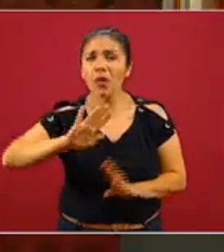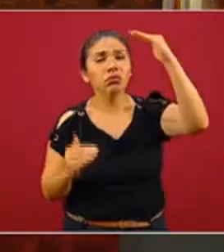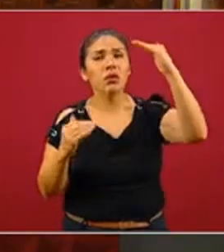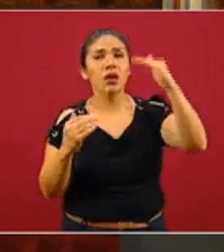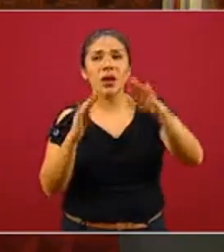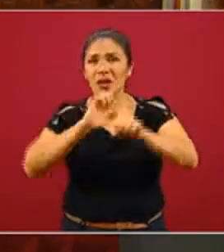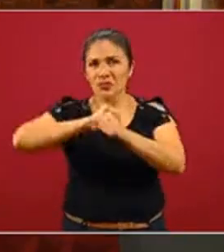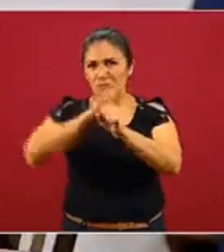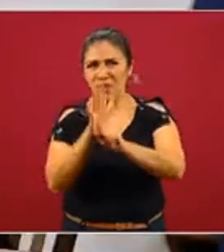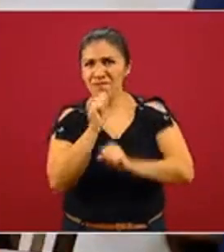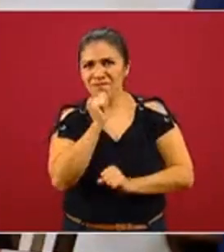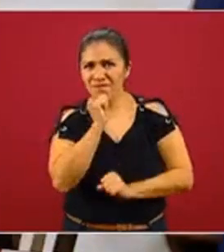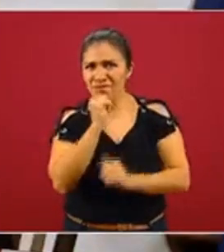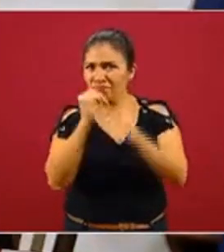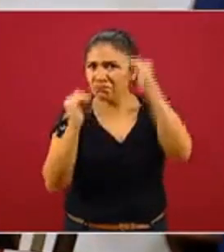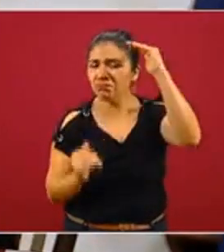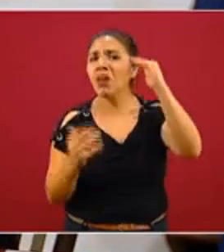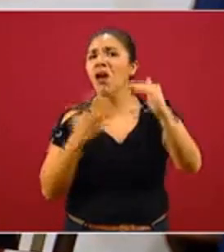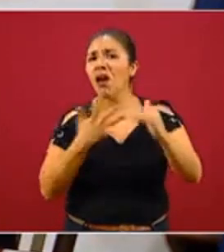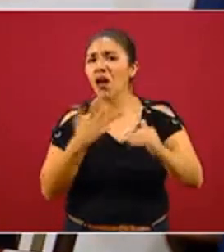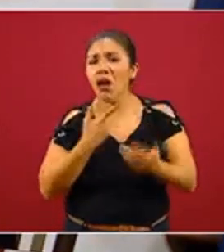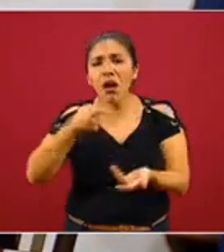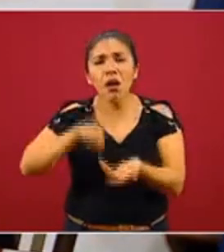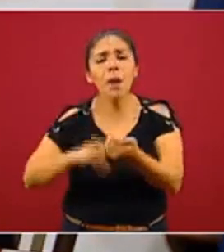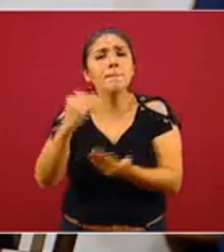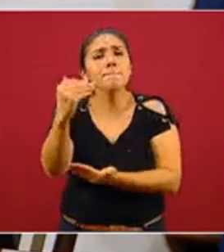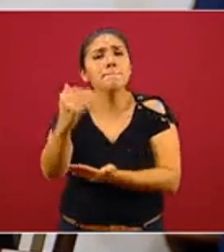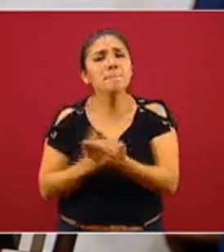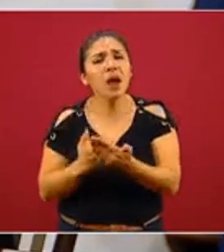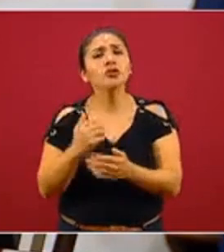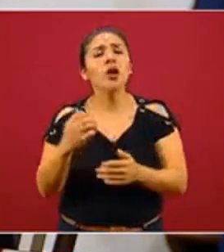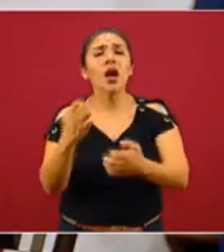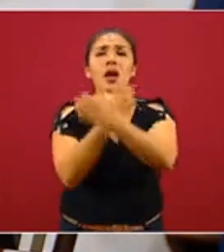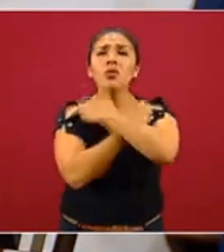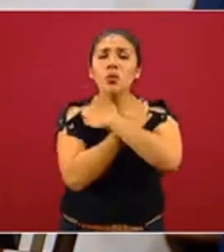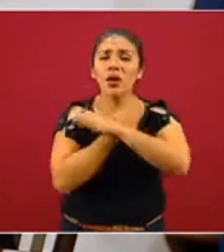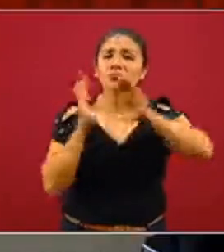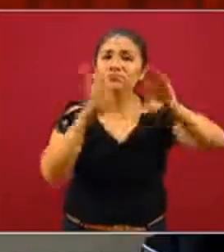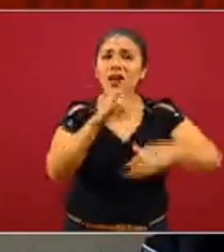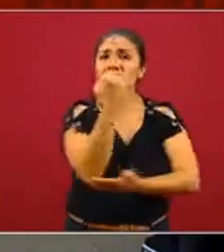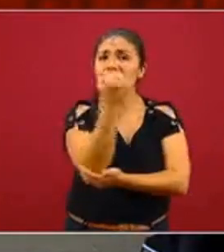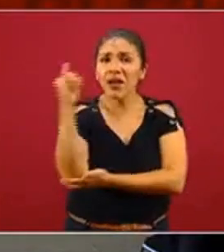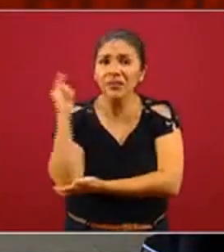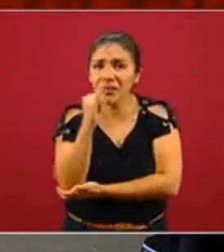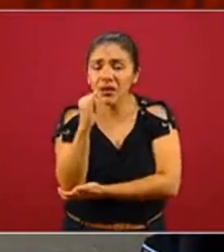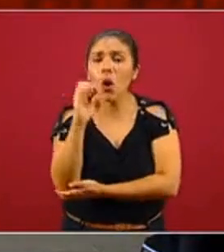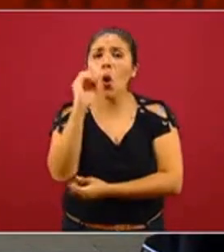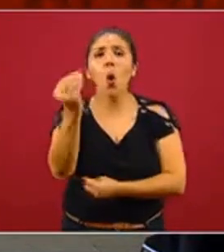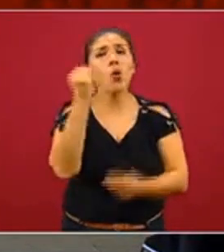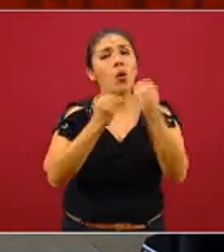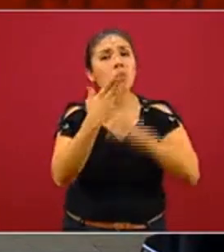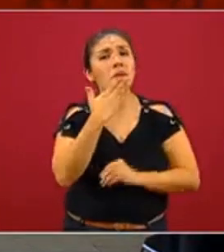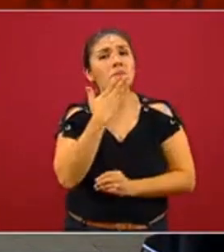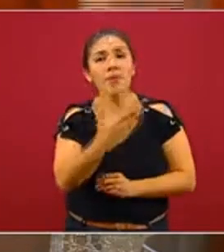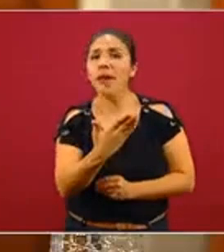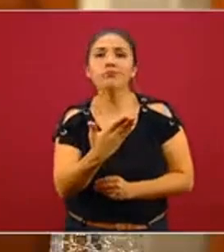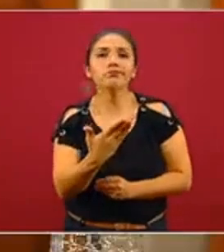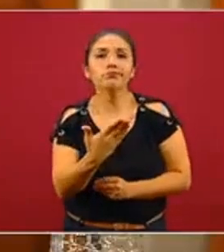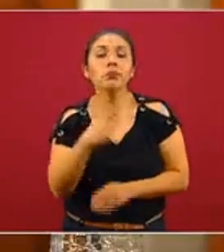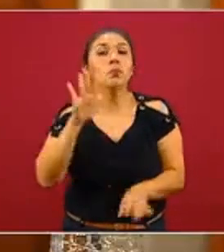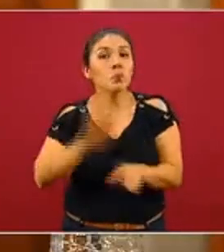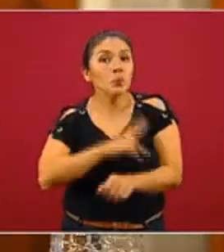pares en hogares más ricos y tienen menos acceso a la educación preescolar y a una nutrición adecuada. Por